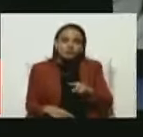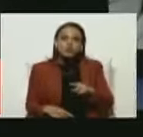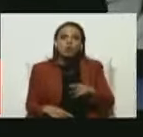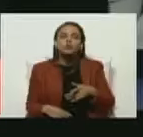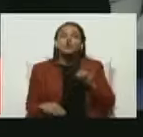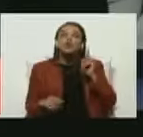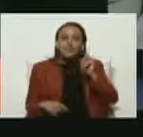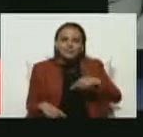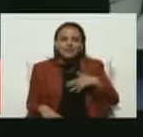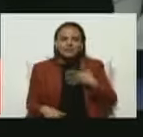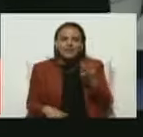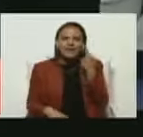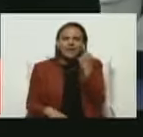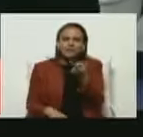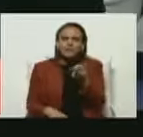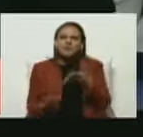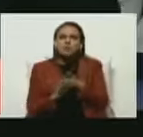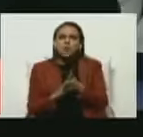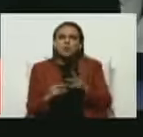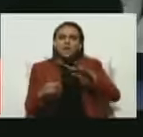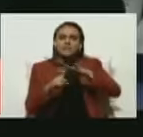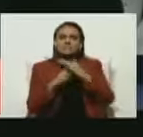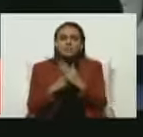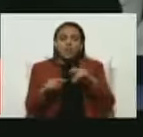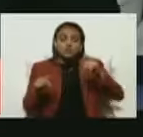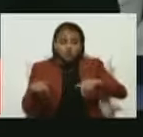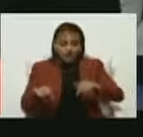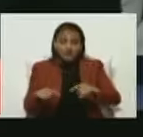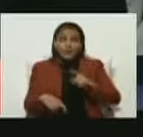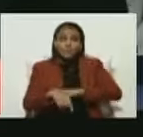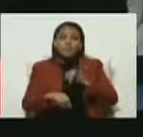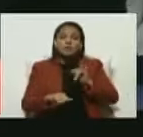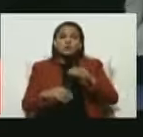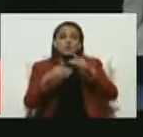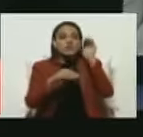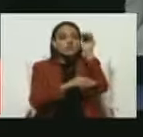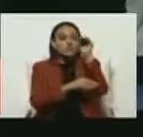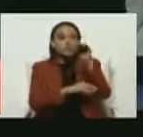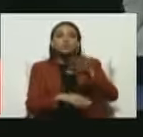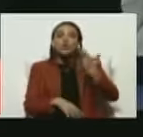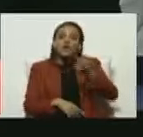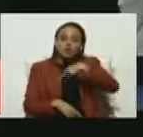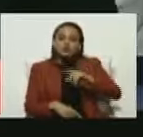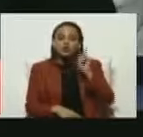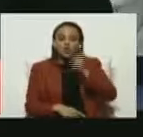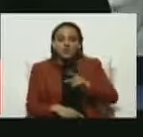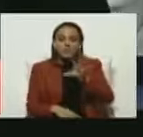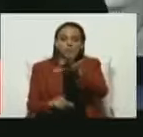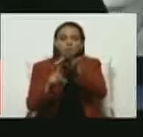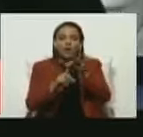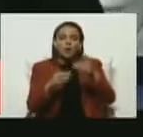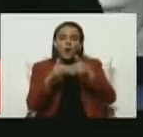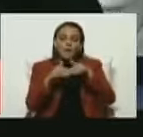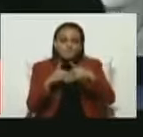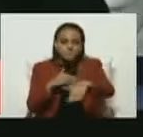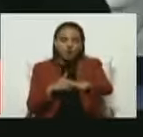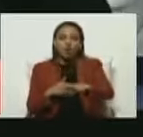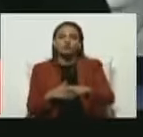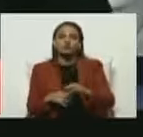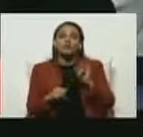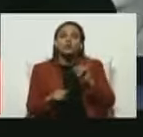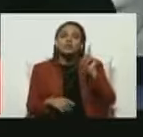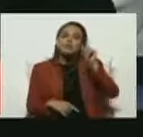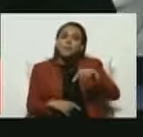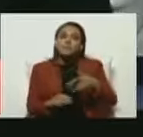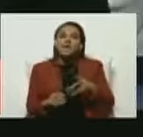ver con la situación del presente y del futuro de Venezuela, de las escogencias que tenemos nosotros por delante, por hacer, y que